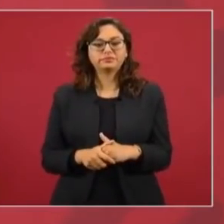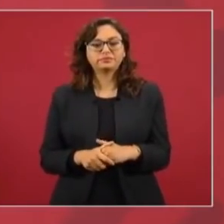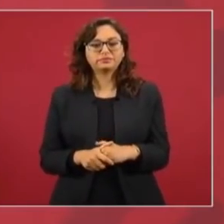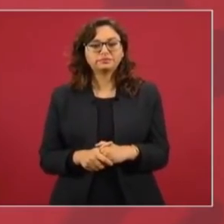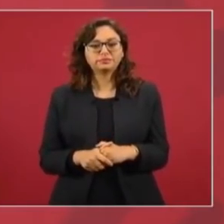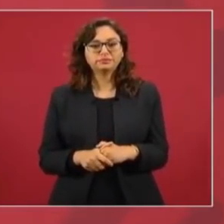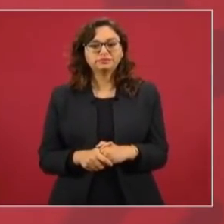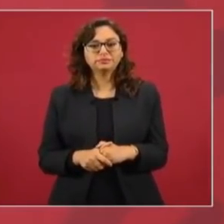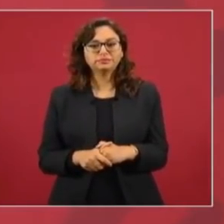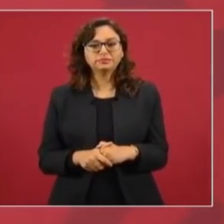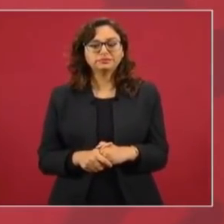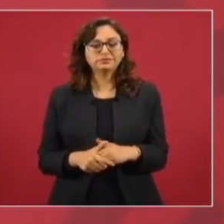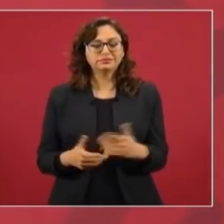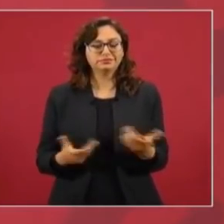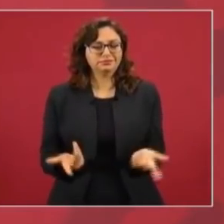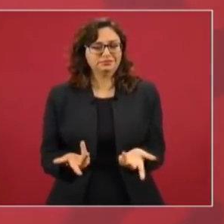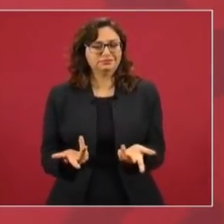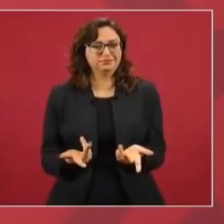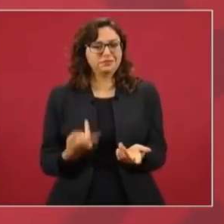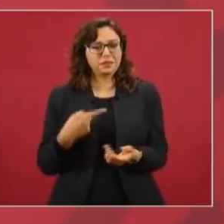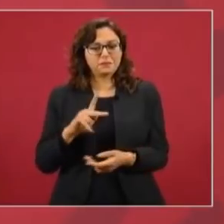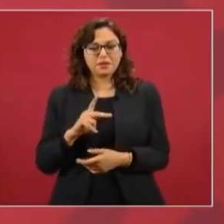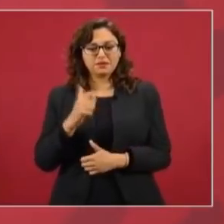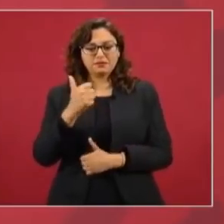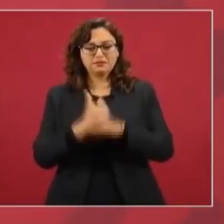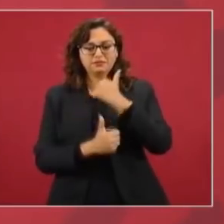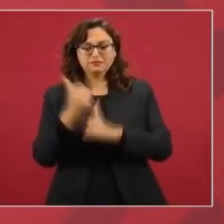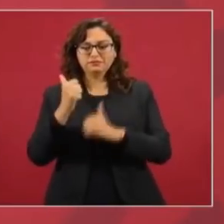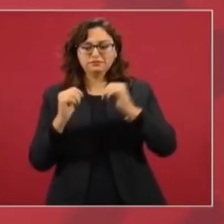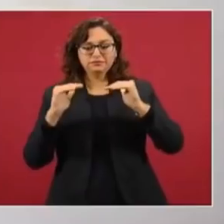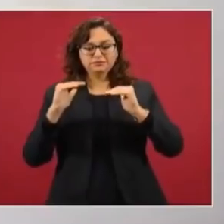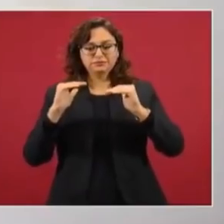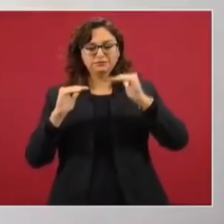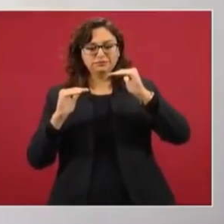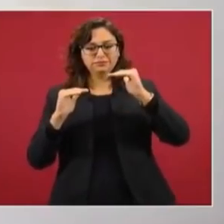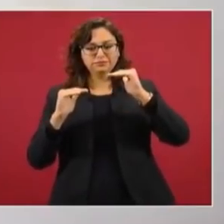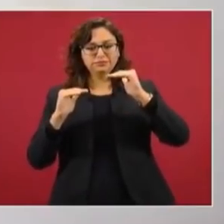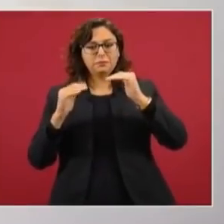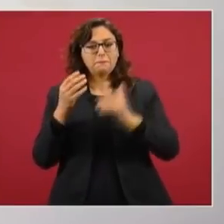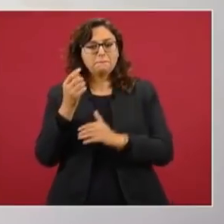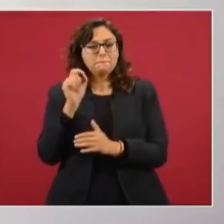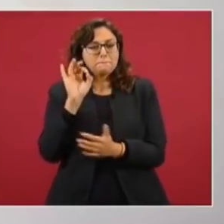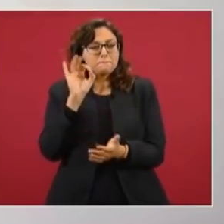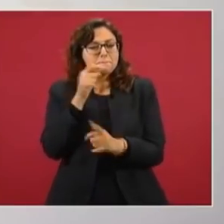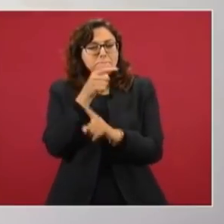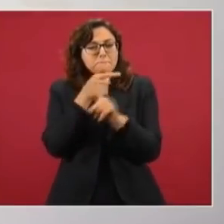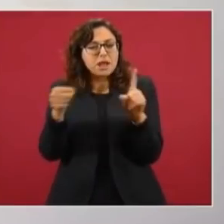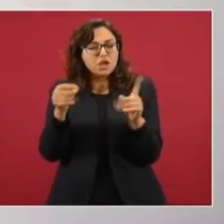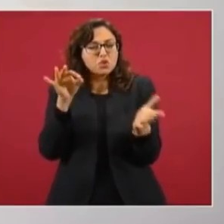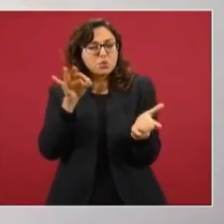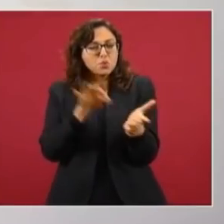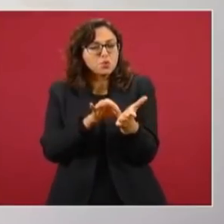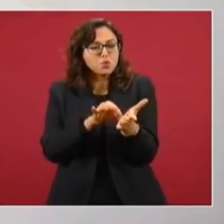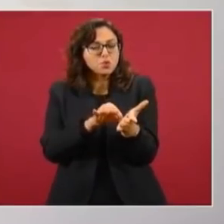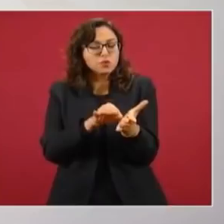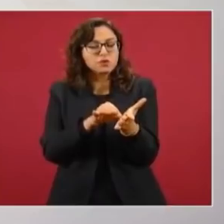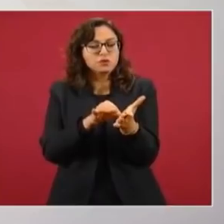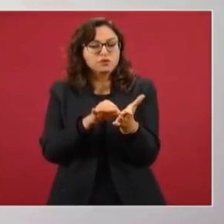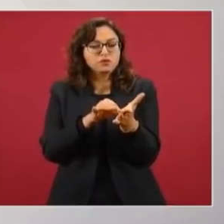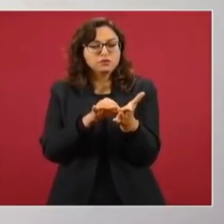diferencia supuesta fue de medio punto. Creo que en ese